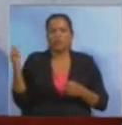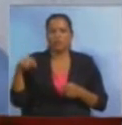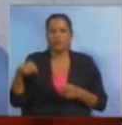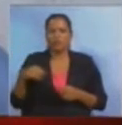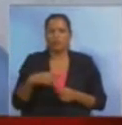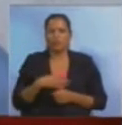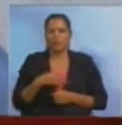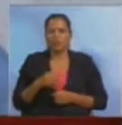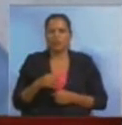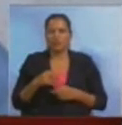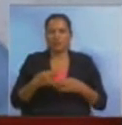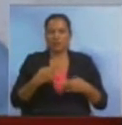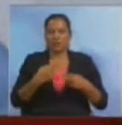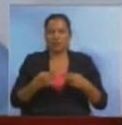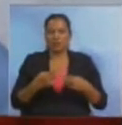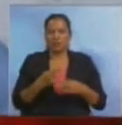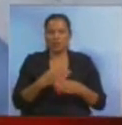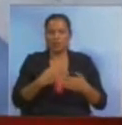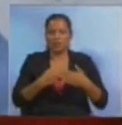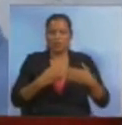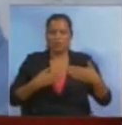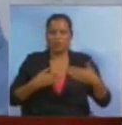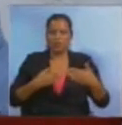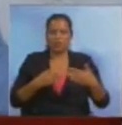están conservando los límites,